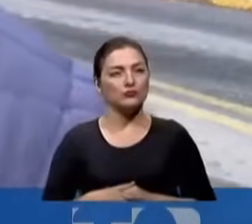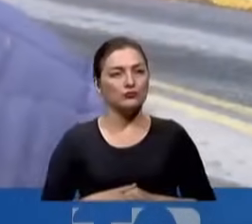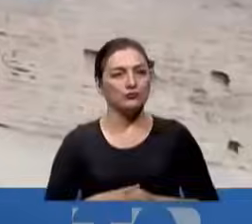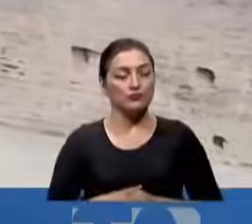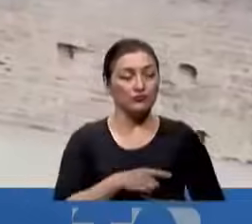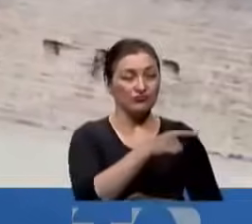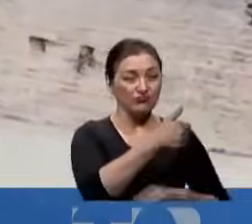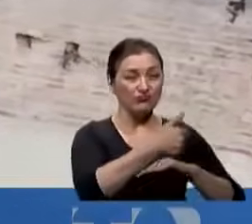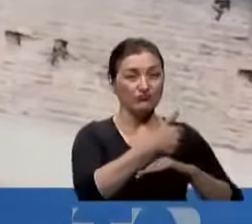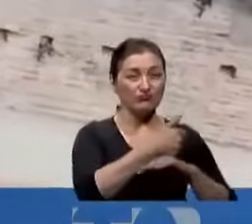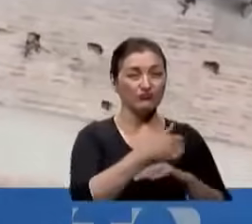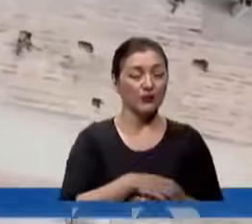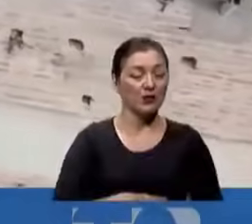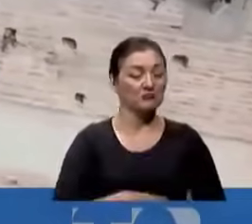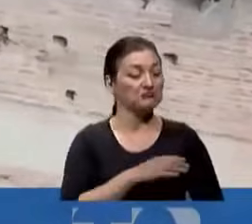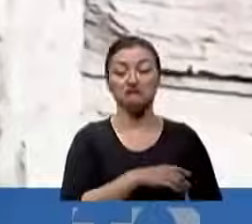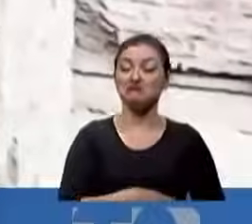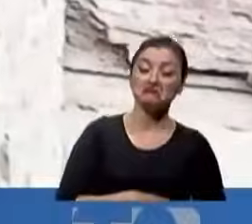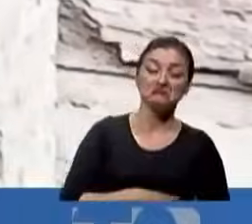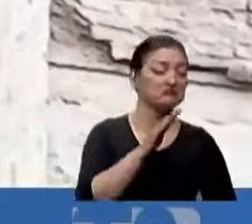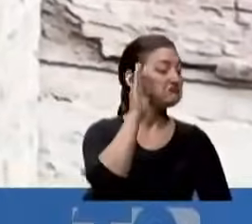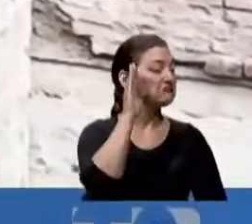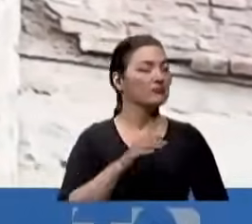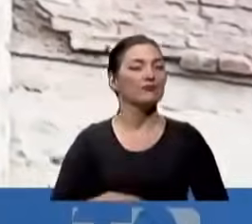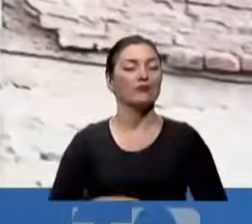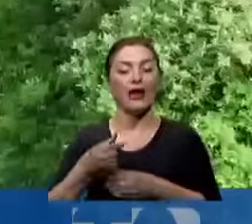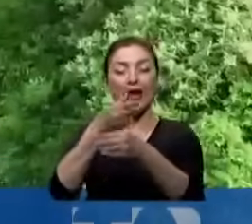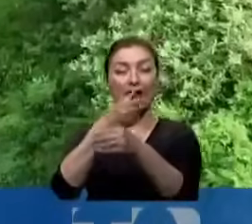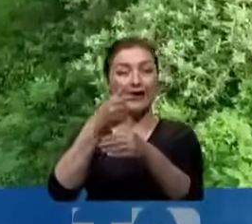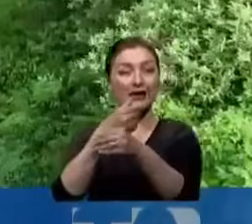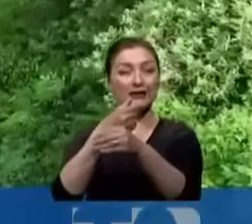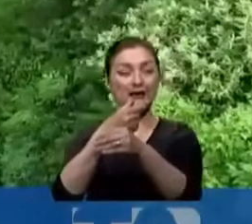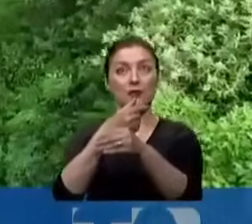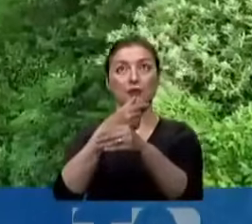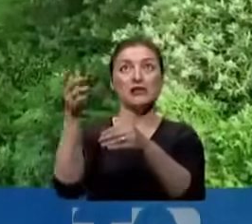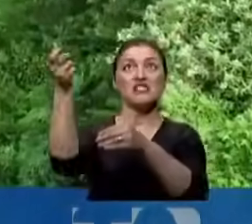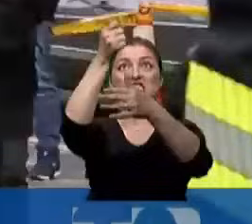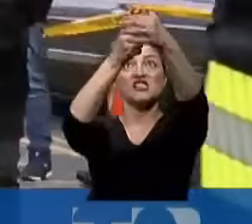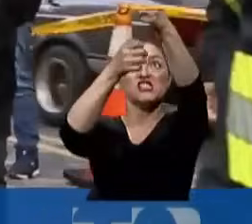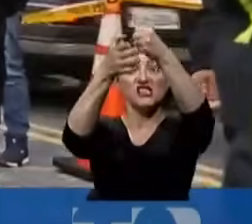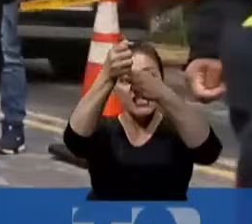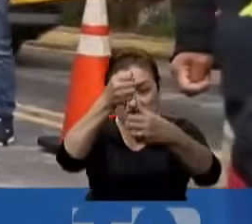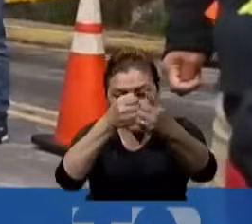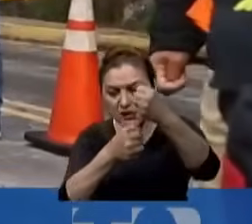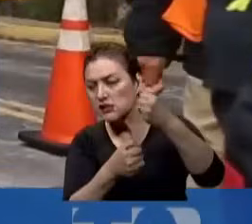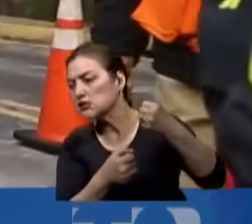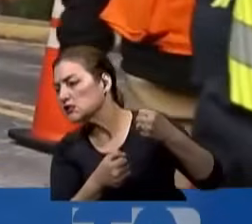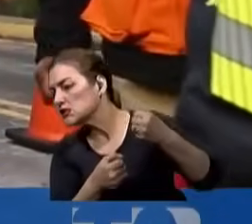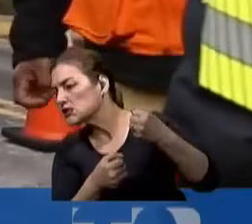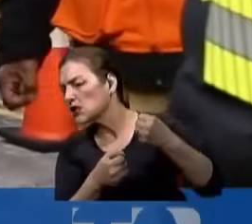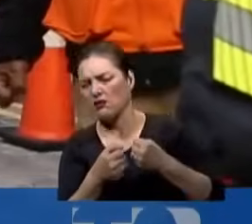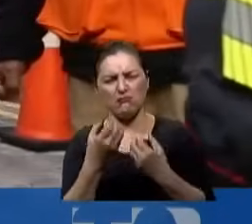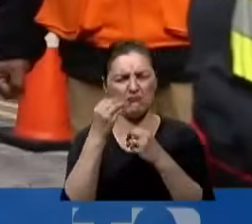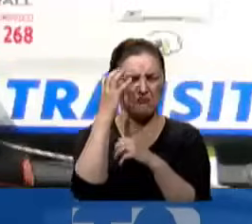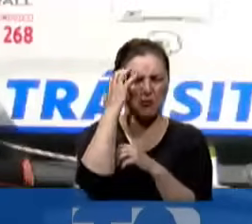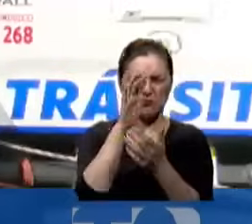oídos sordos. Fue el gerente de obras públicas del EMOP quien descendió hasta la estructura del puente para verificar su estado. Luego informó que no hay nada de